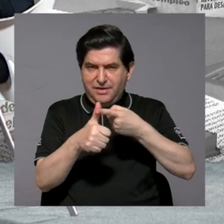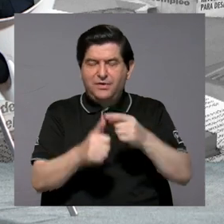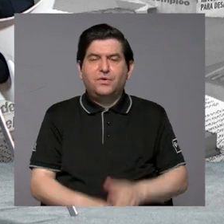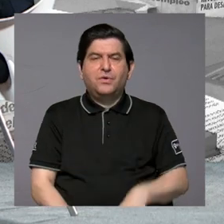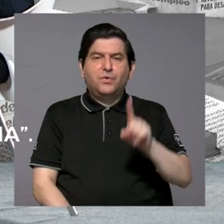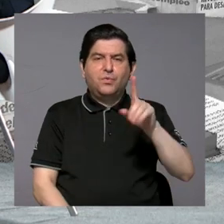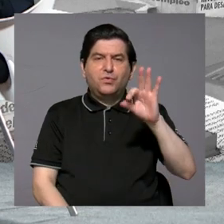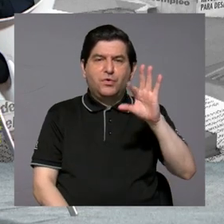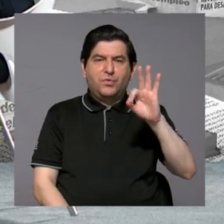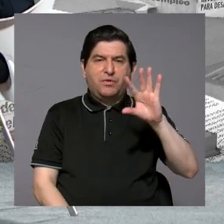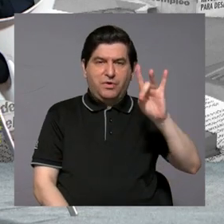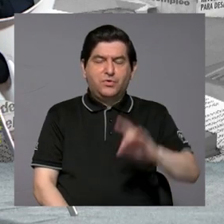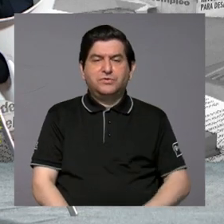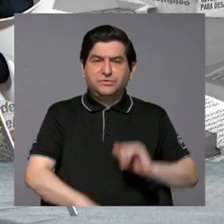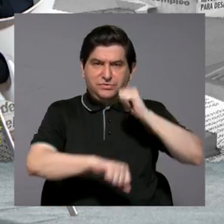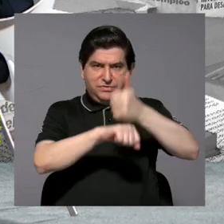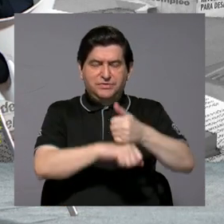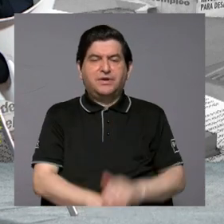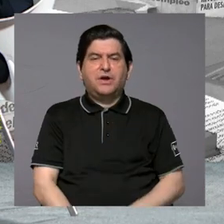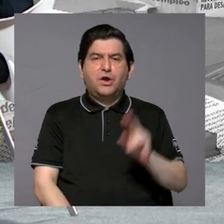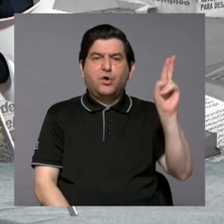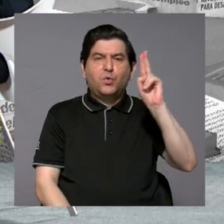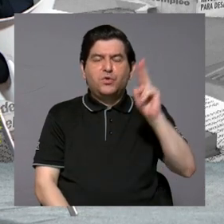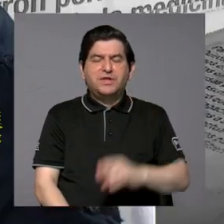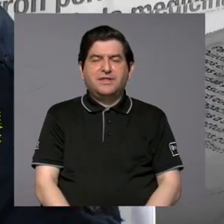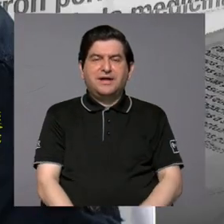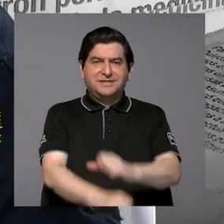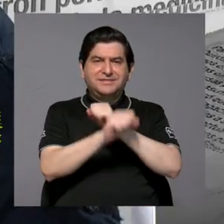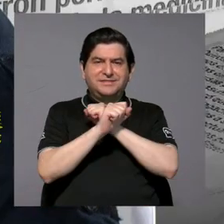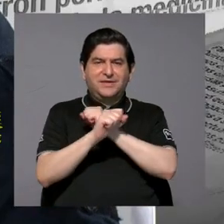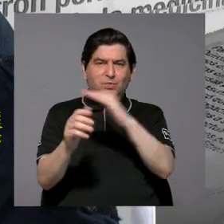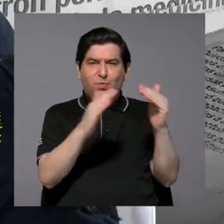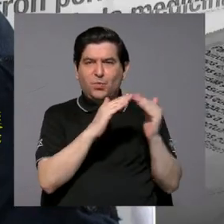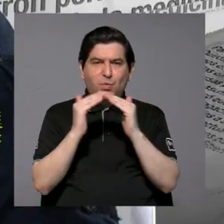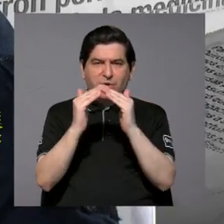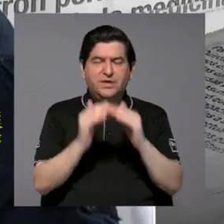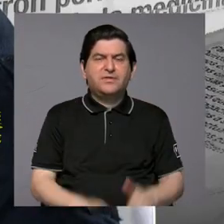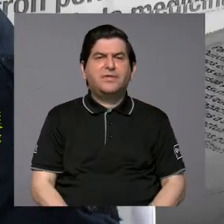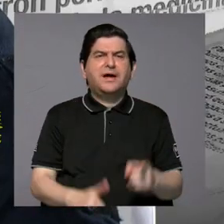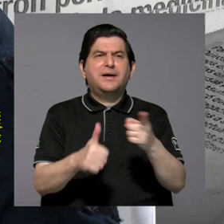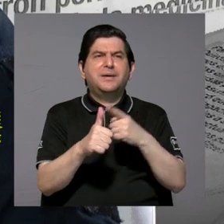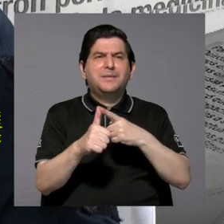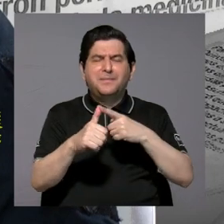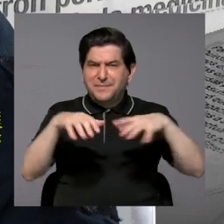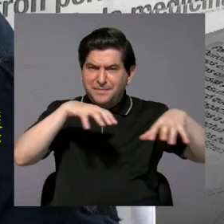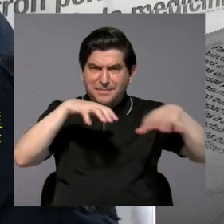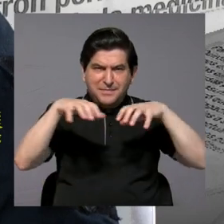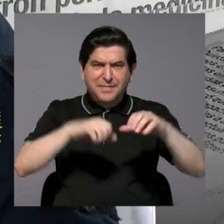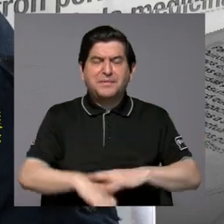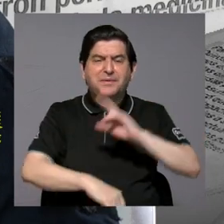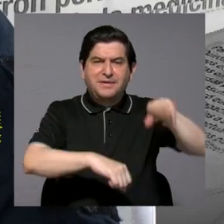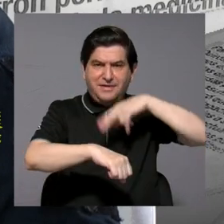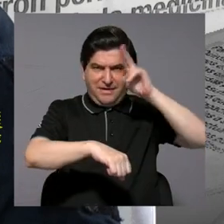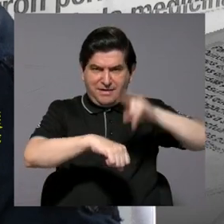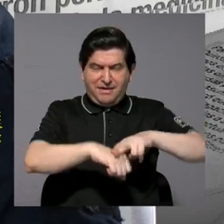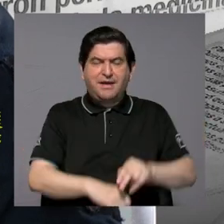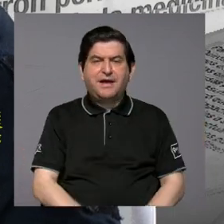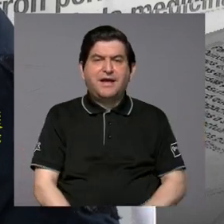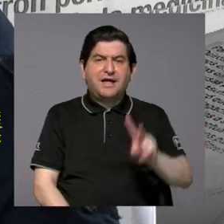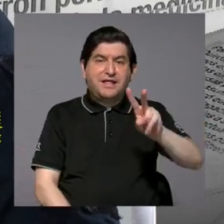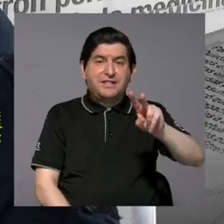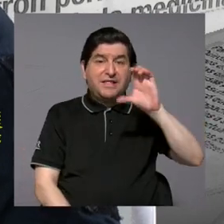1998 que se crea la unidad de seguridad comunitaria se hace un primer evento a nivel nacional con más de